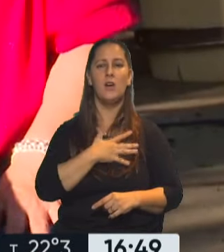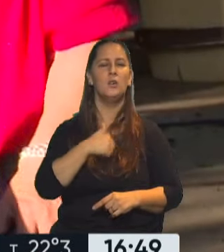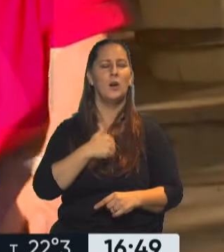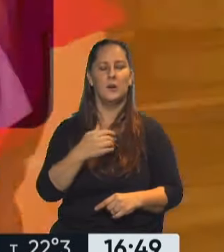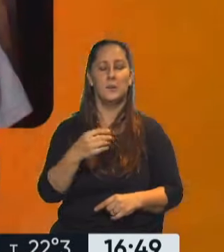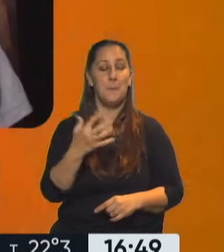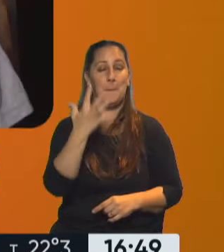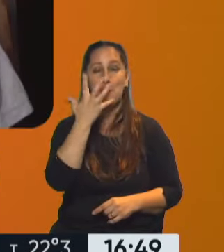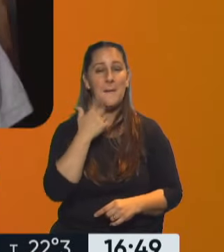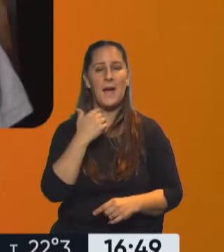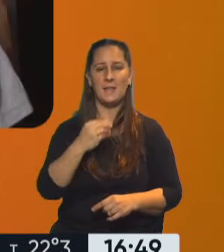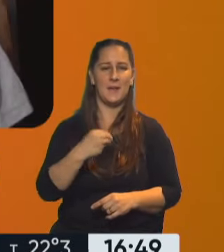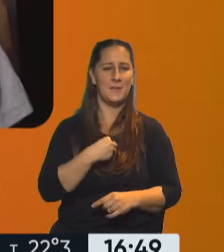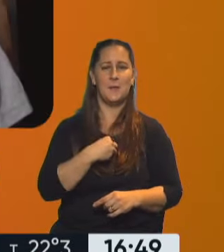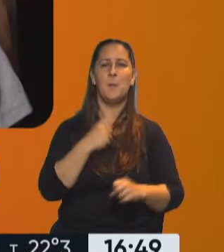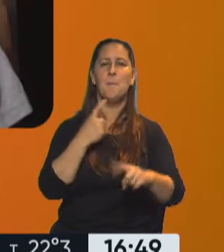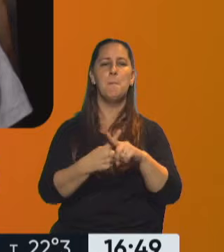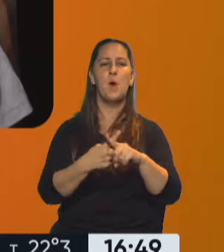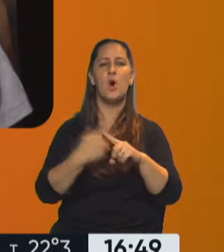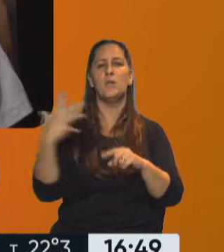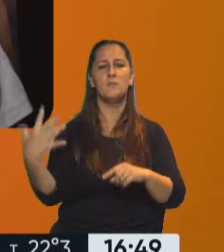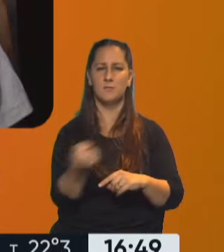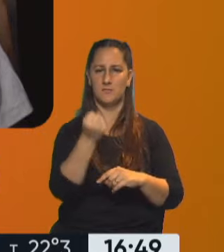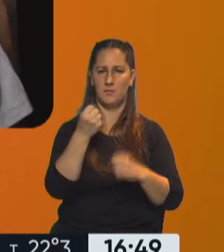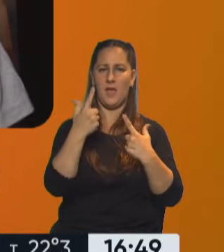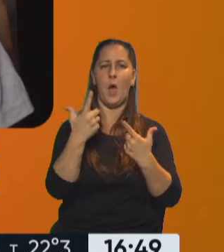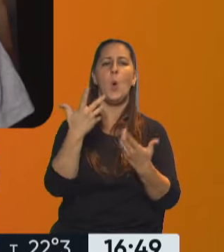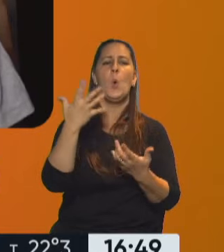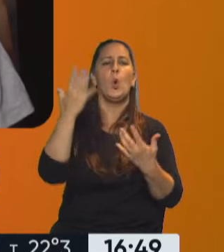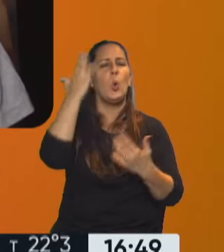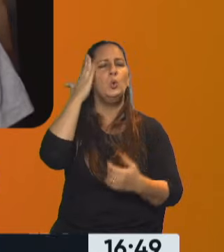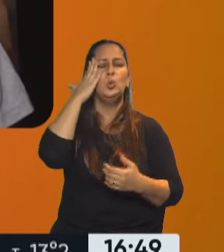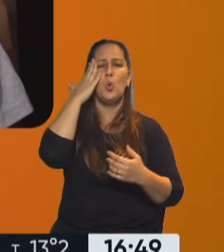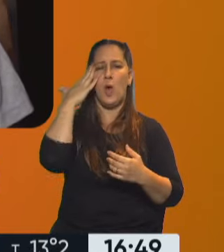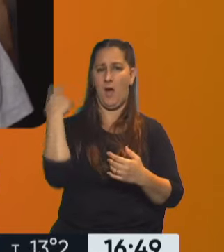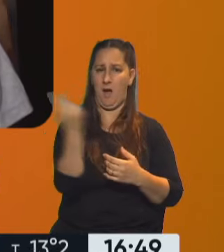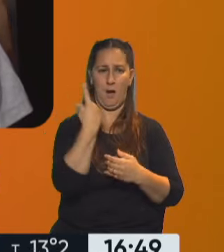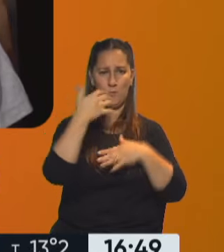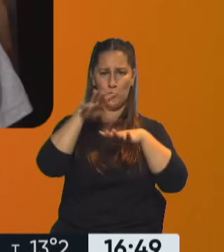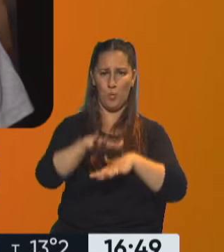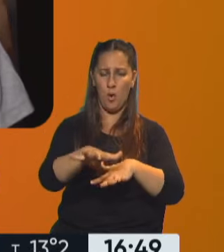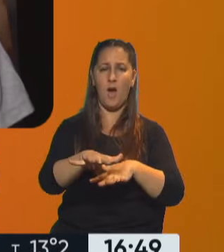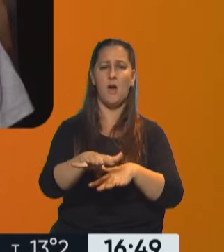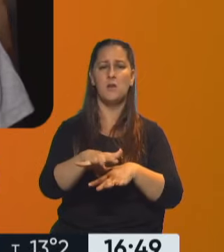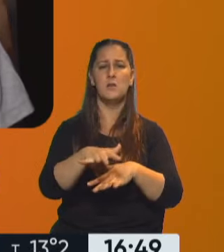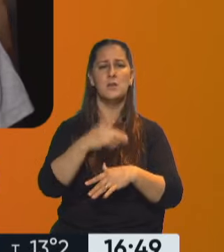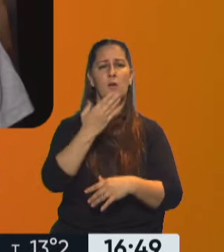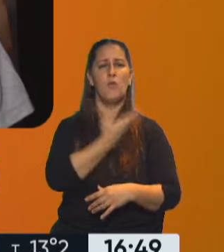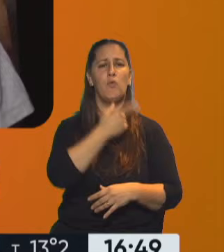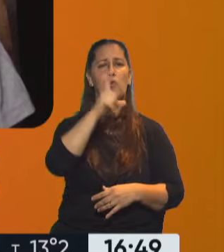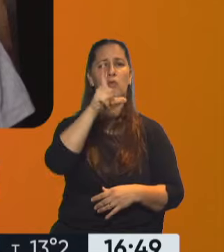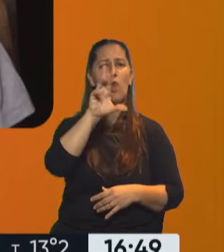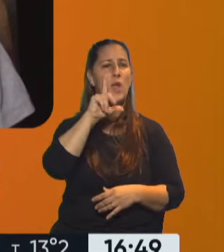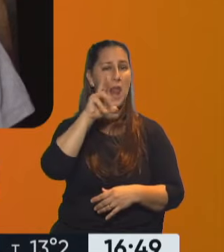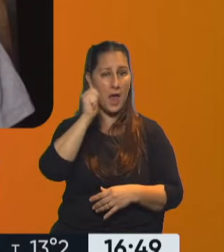enamorada y vivo luchando por el rescate y la revalorización de nuestra cultura popular. y caminamos a la par. Froilán hace bombos